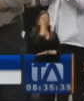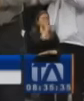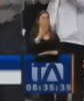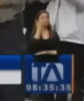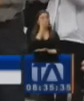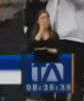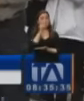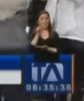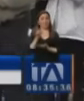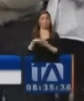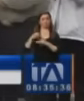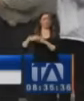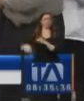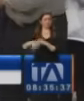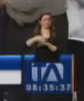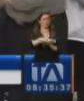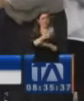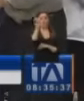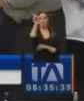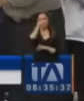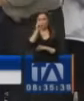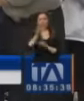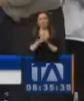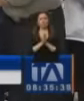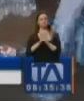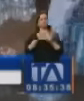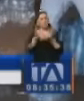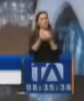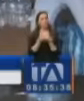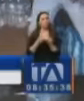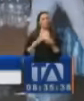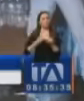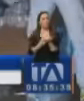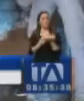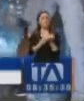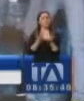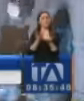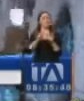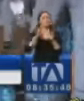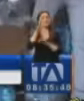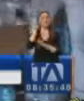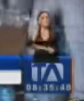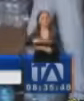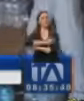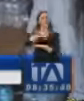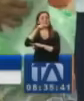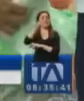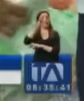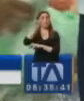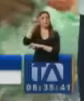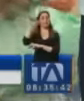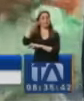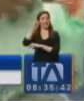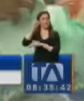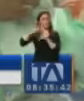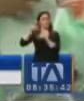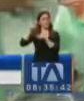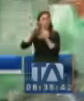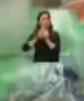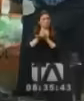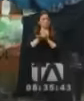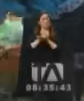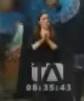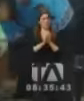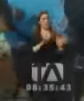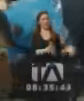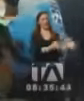solos, que nunca les olvidaron como el grupo de los Paules, que desde hace 30 días siguen empacando y moviendo la ayuda